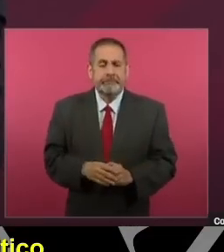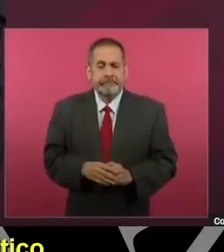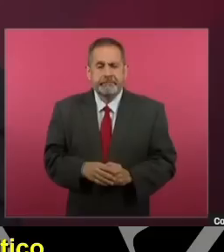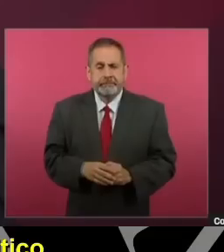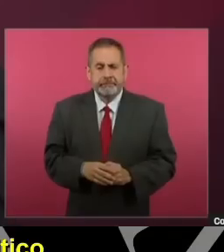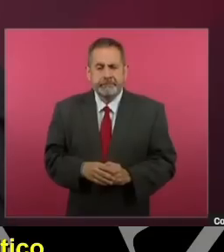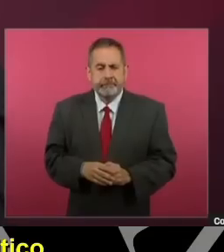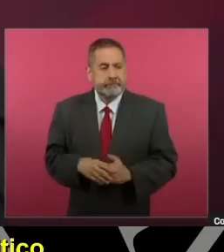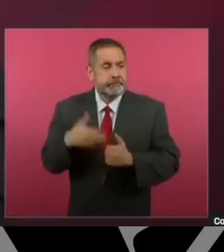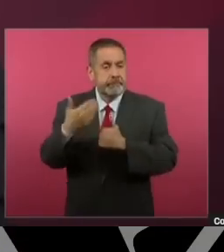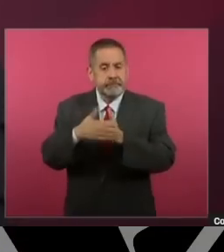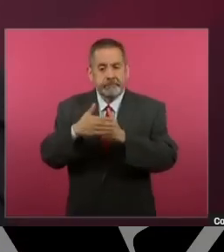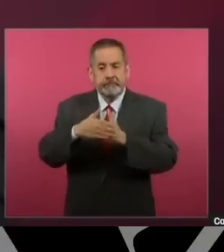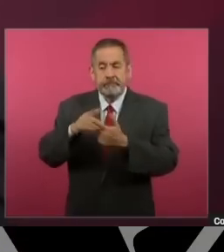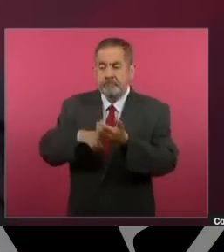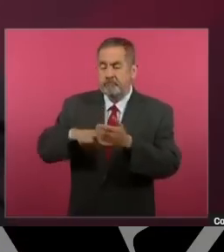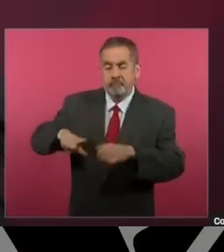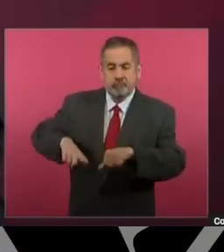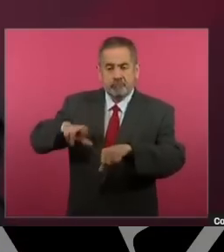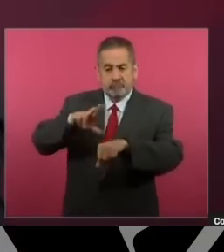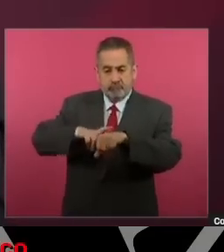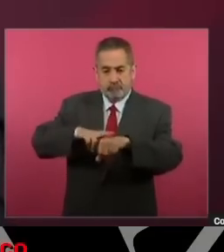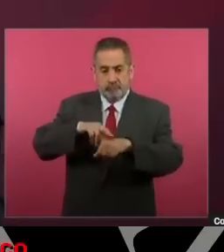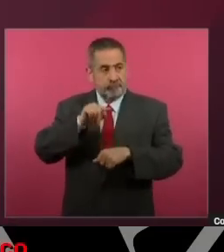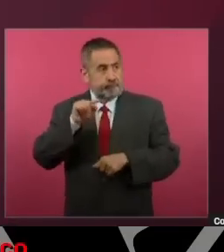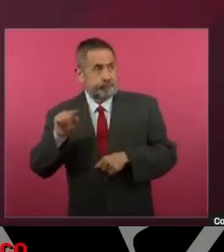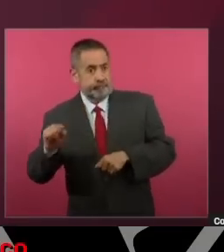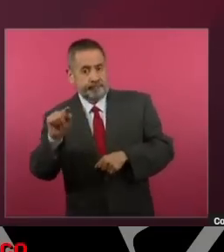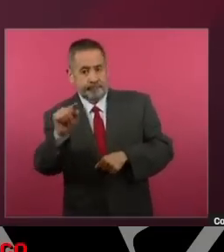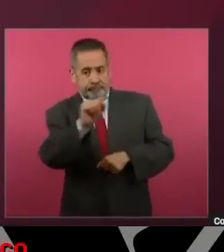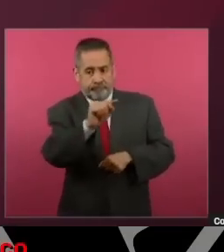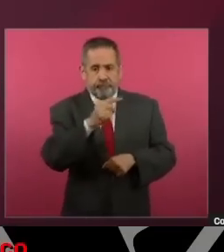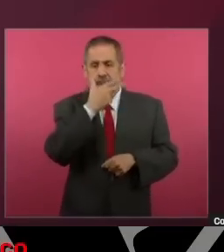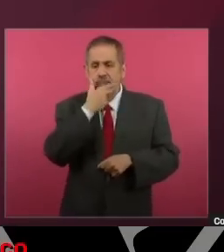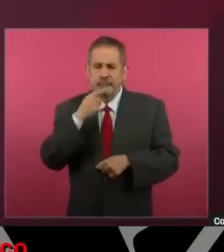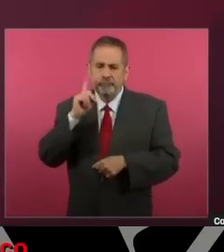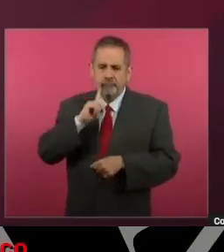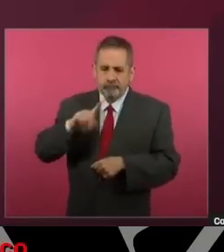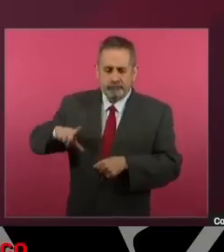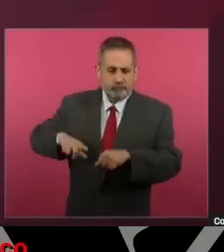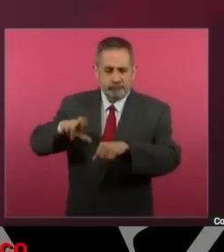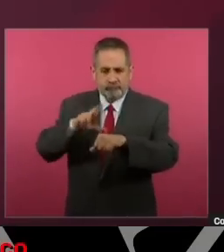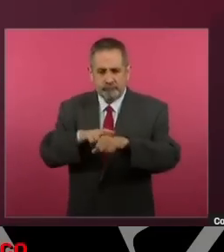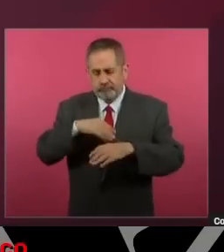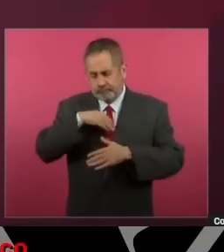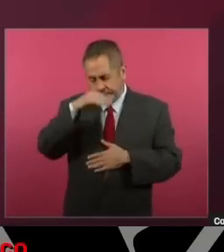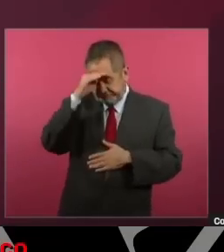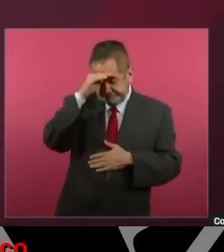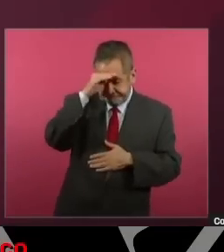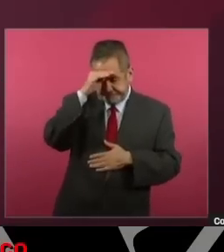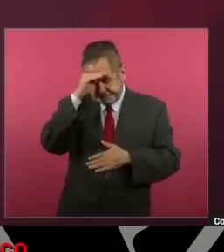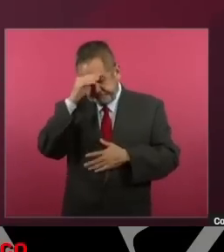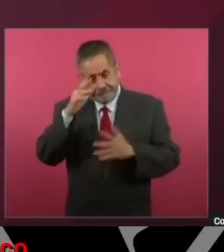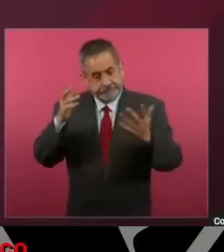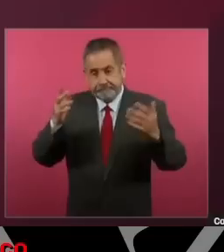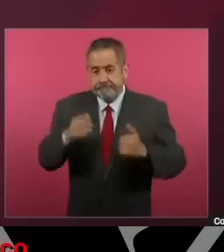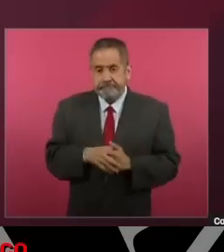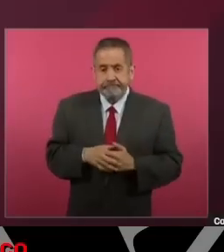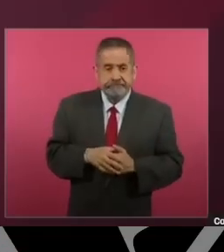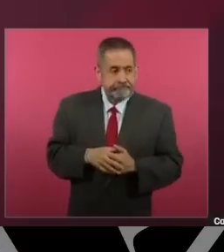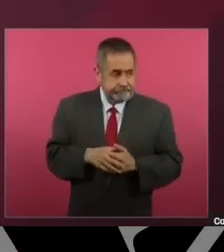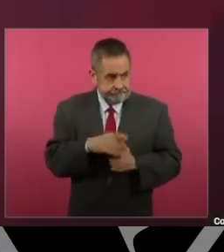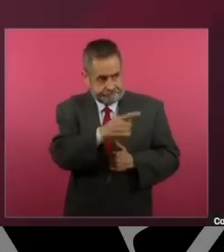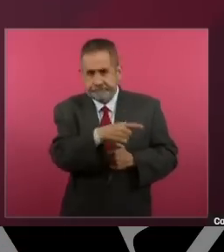los gobernadores van a o gobernadores van a tener que este que